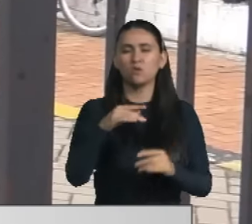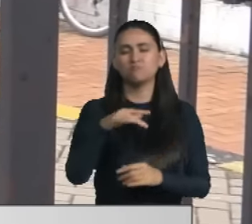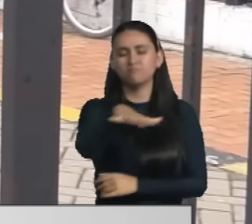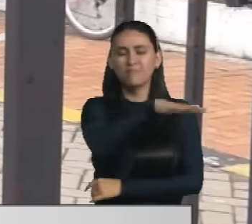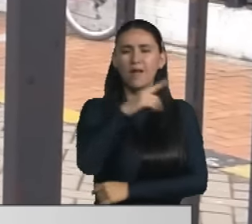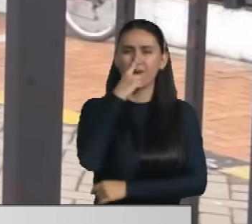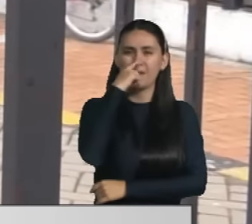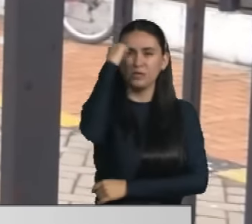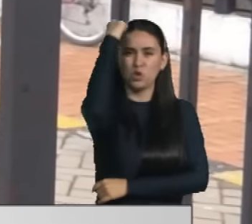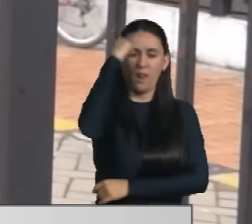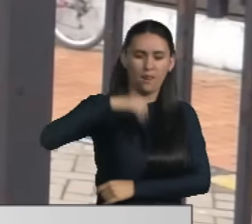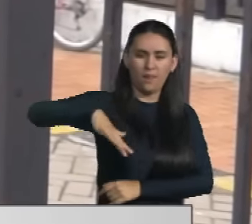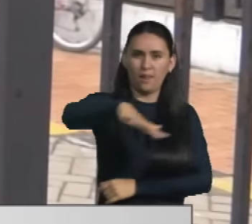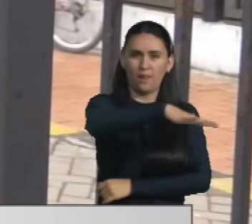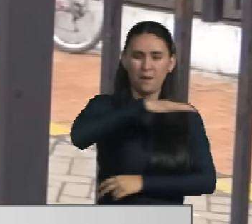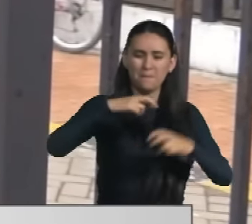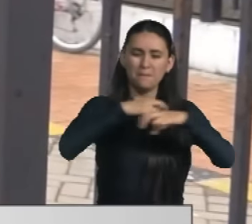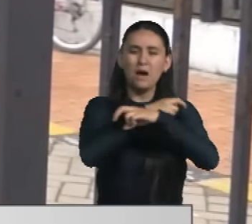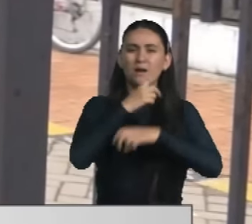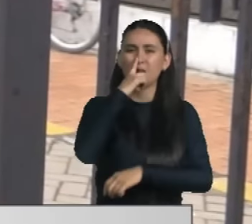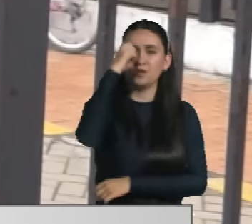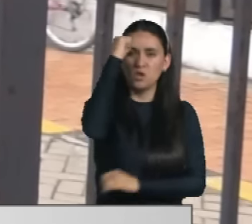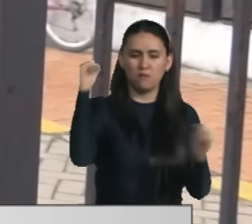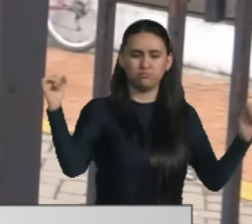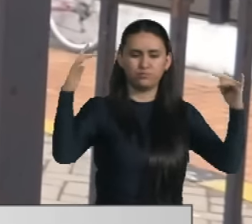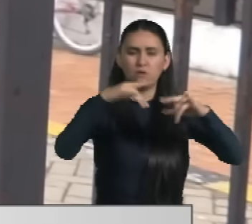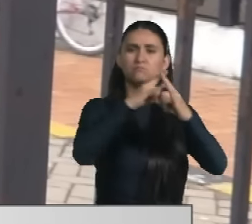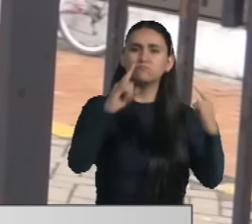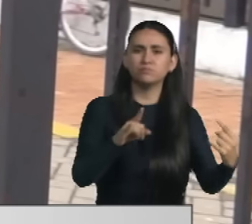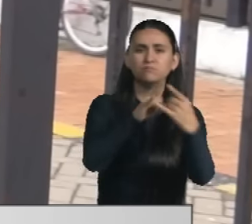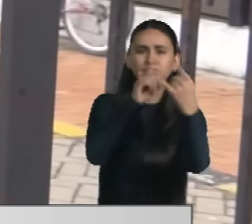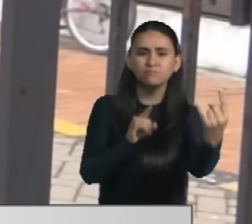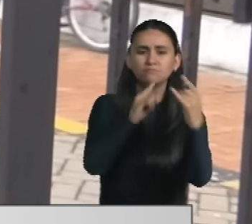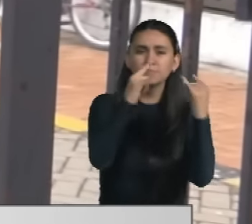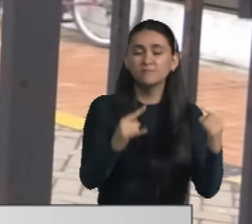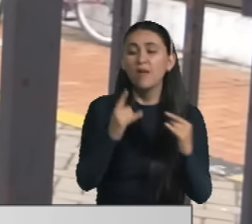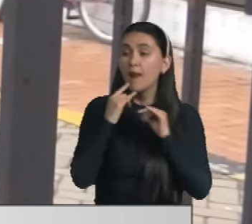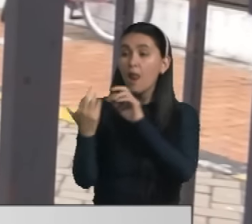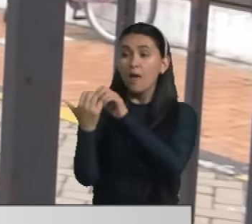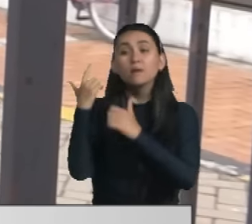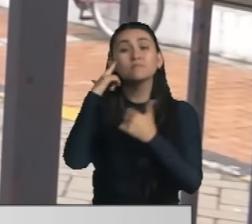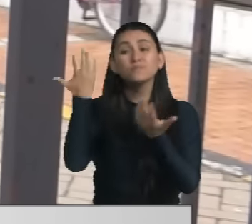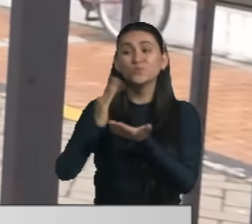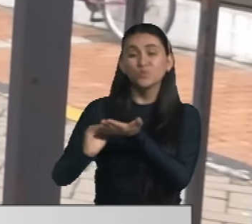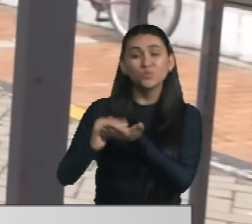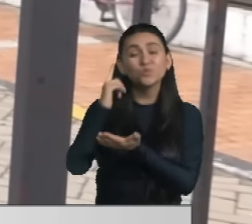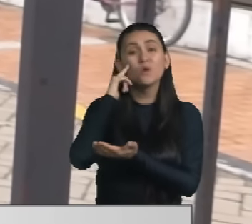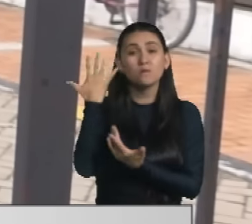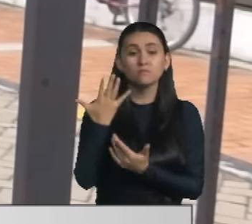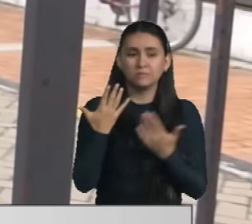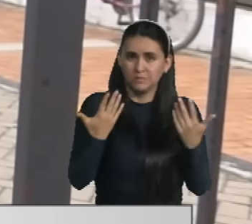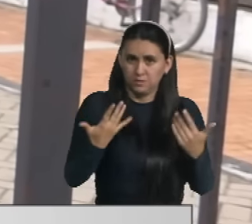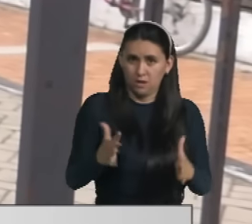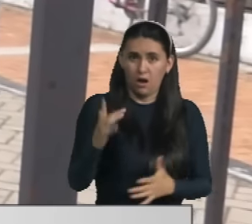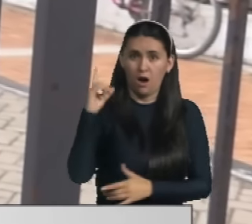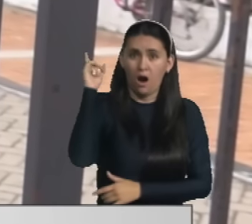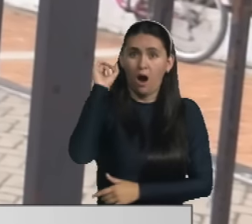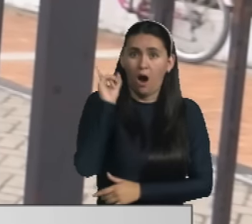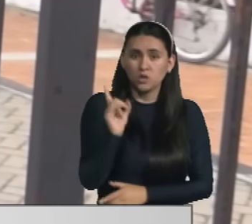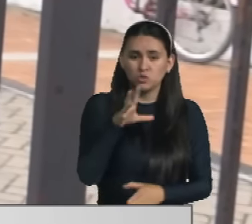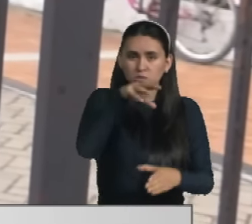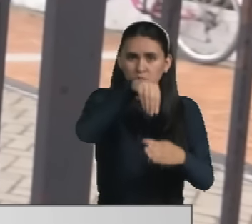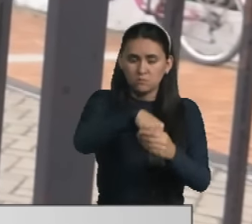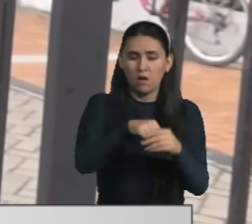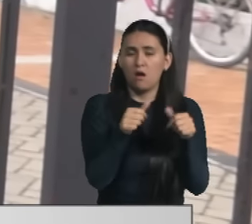hace más de 9 meses en el Parque Nacional. En el siguiente informe vamos a ver la radiografía completa de esta comunidad que lleva ya un par de años en la capital